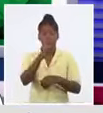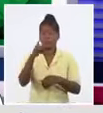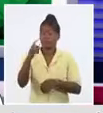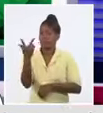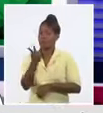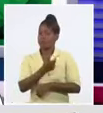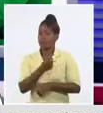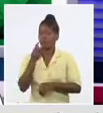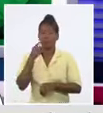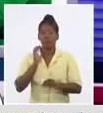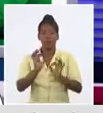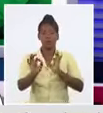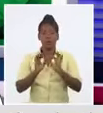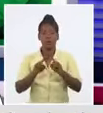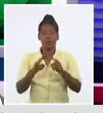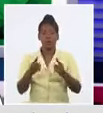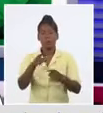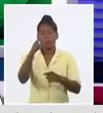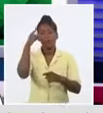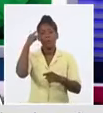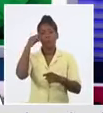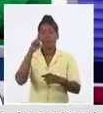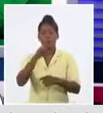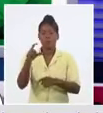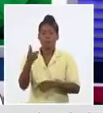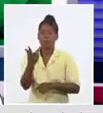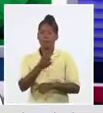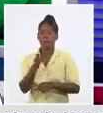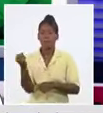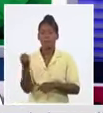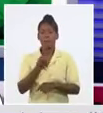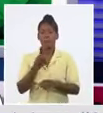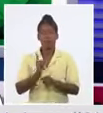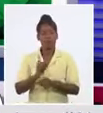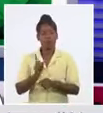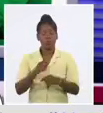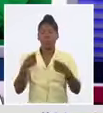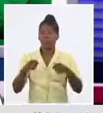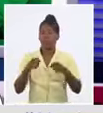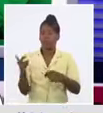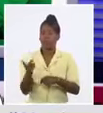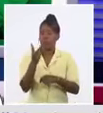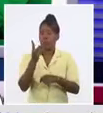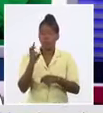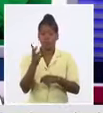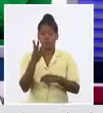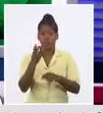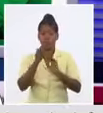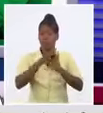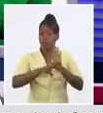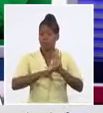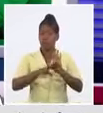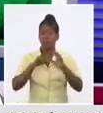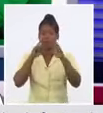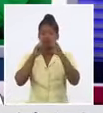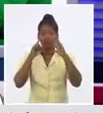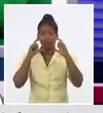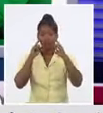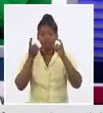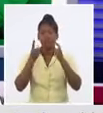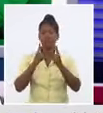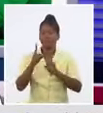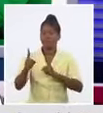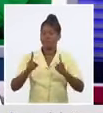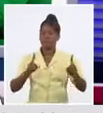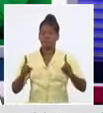una inmunidad que evite que tú te contagies. Por lo tanto, el riesgo de contagio existe, aún con el esquema